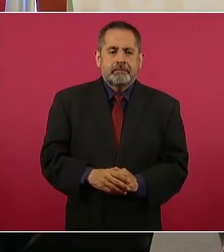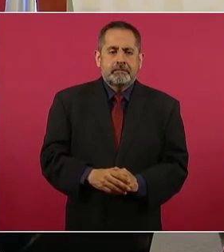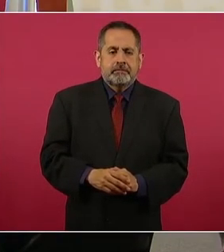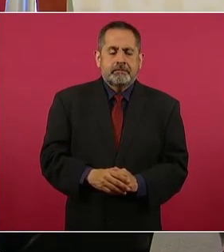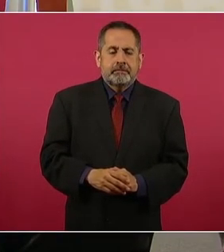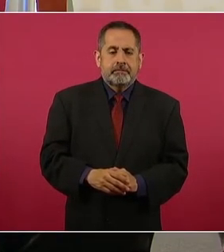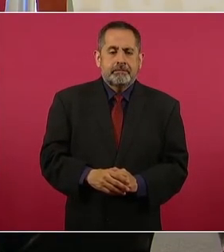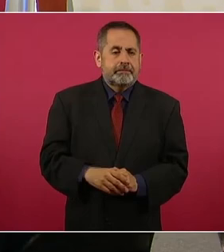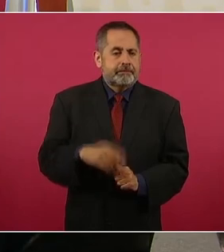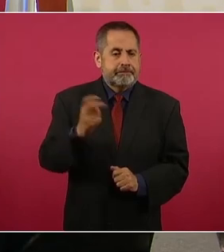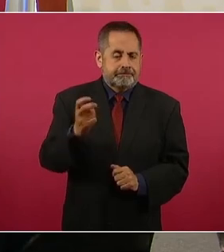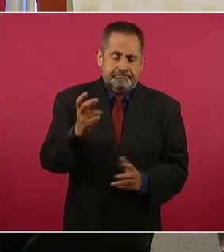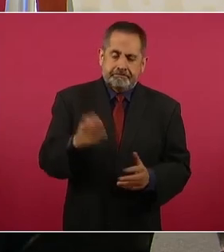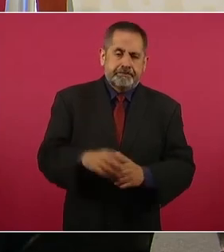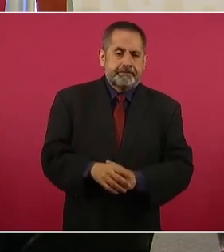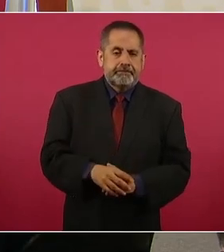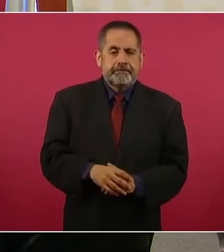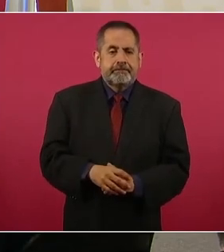Entonces,